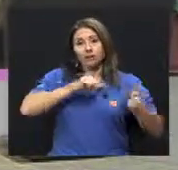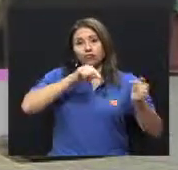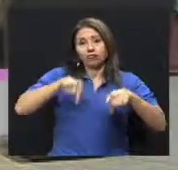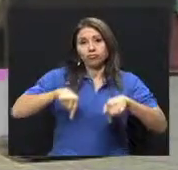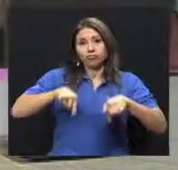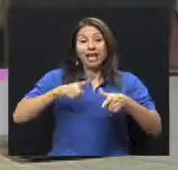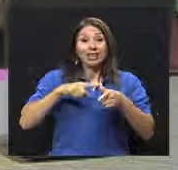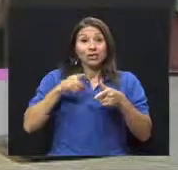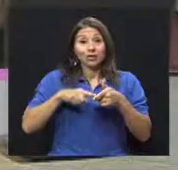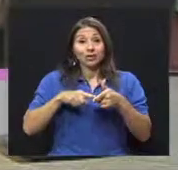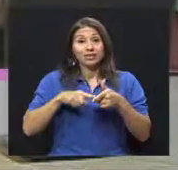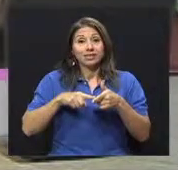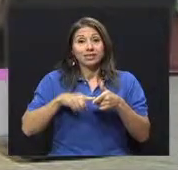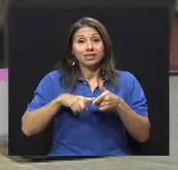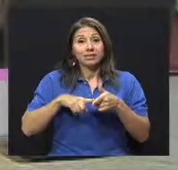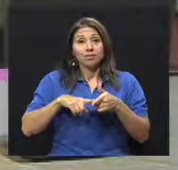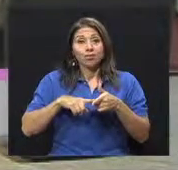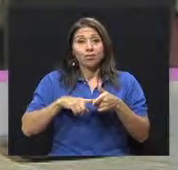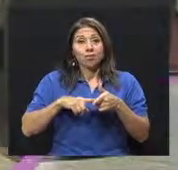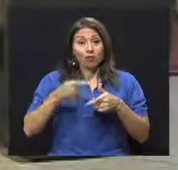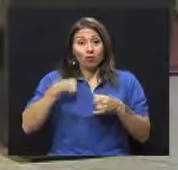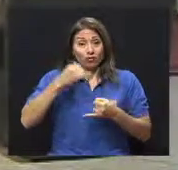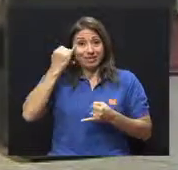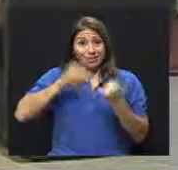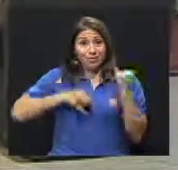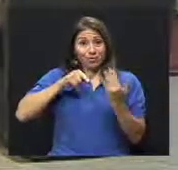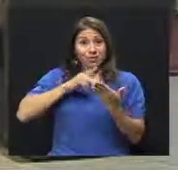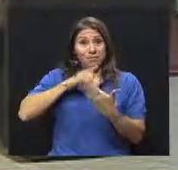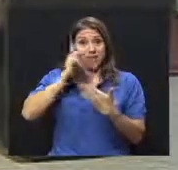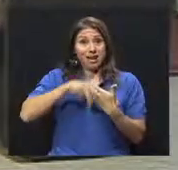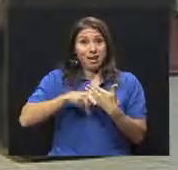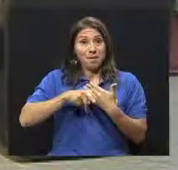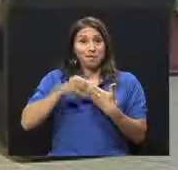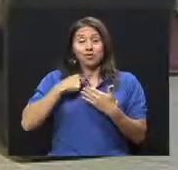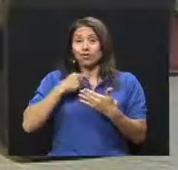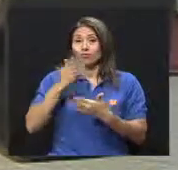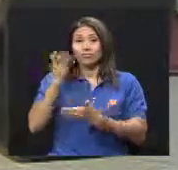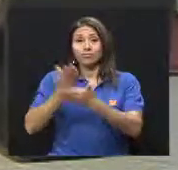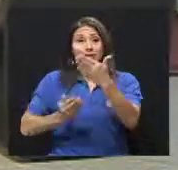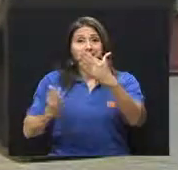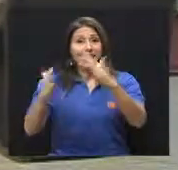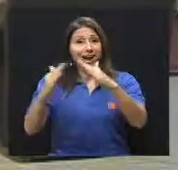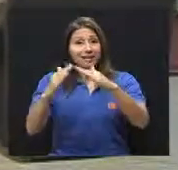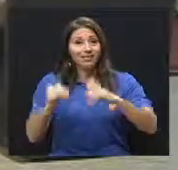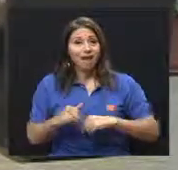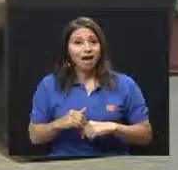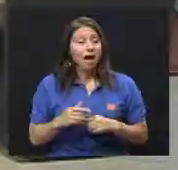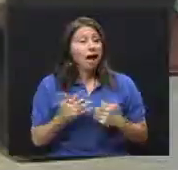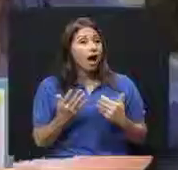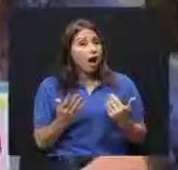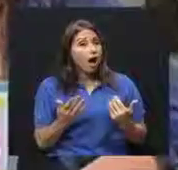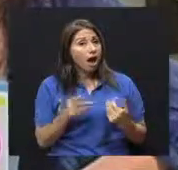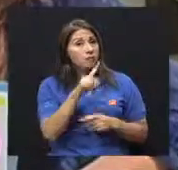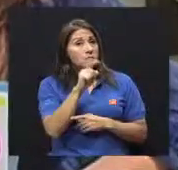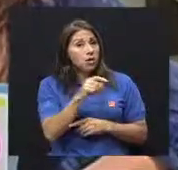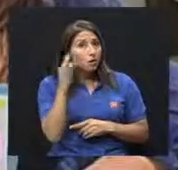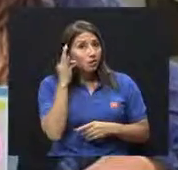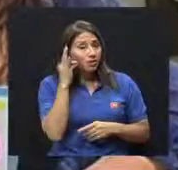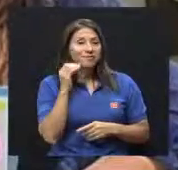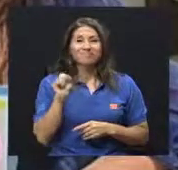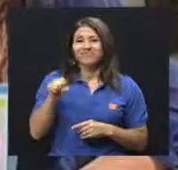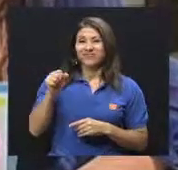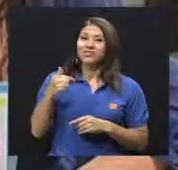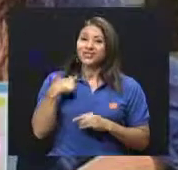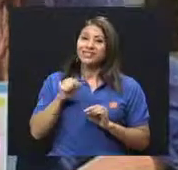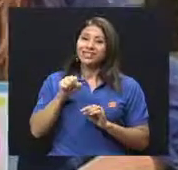Ah, bueno. Entonces yo apenas termino el programa, voy para la casa. Ah, ¿y vos, Jimena?